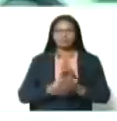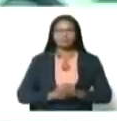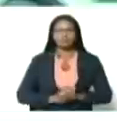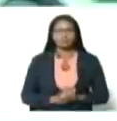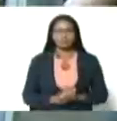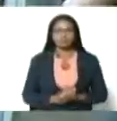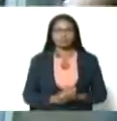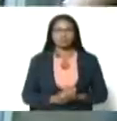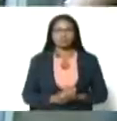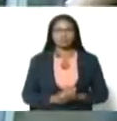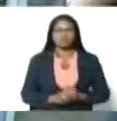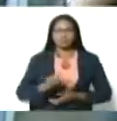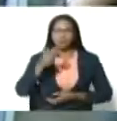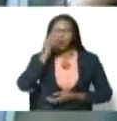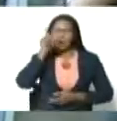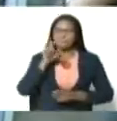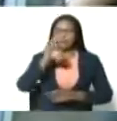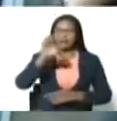Si fuera por Estrada,